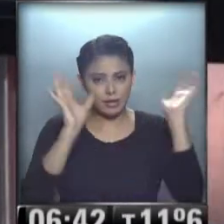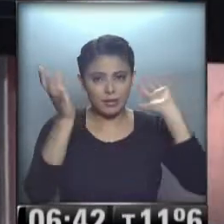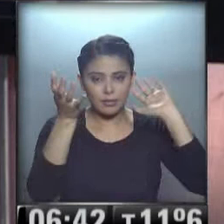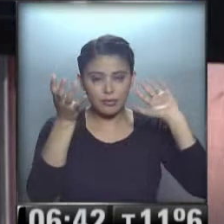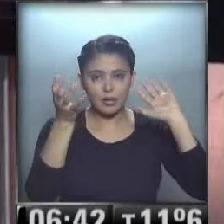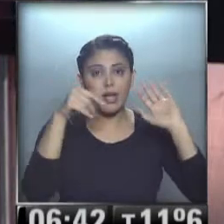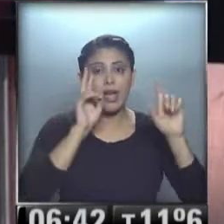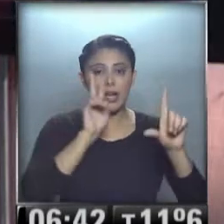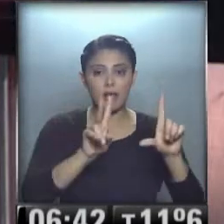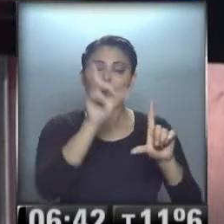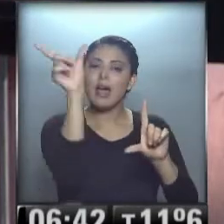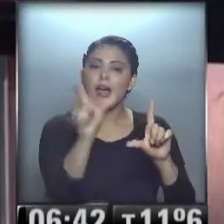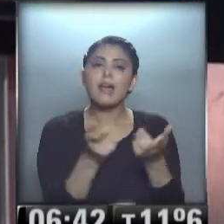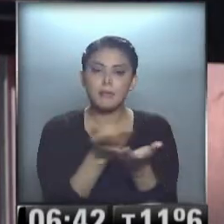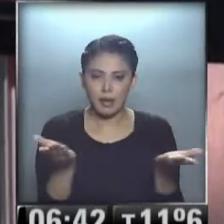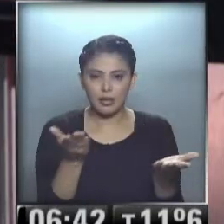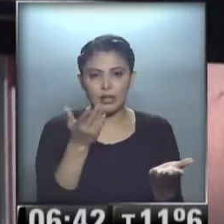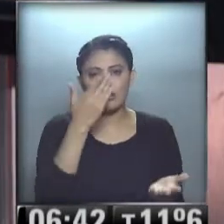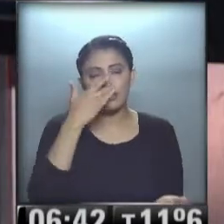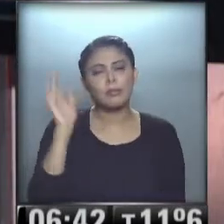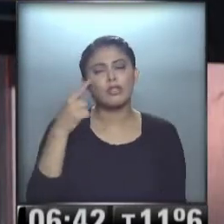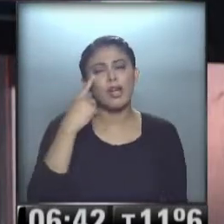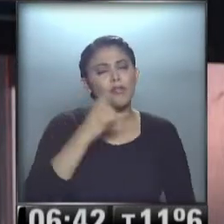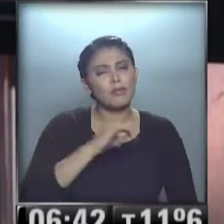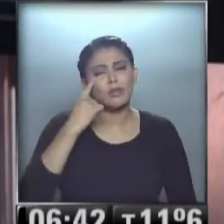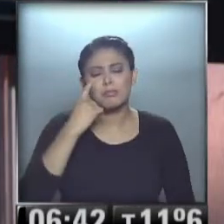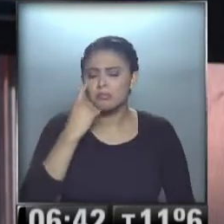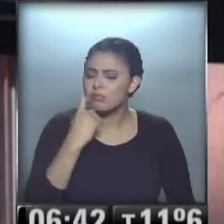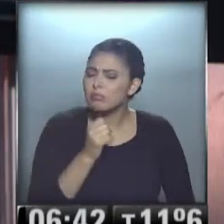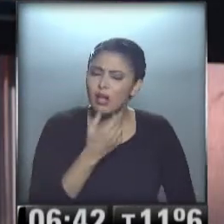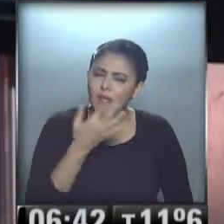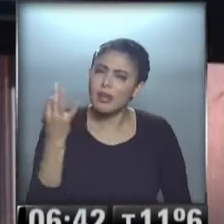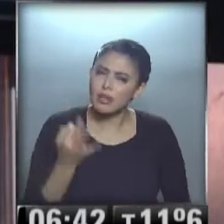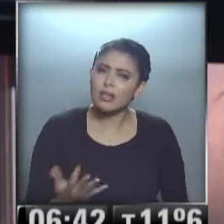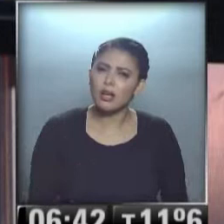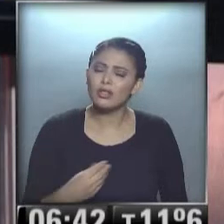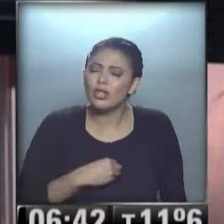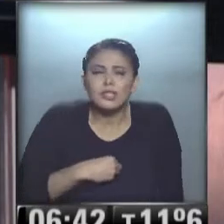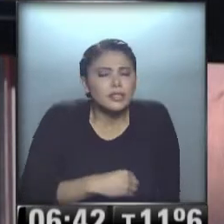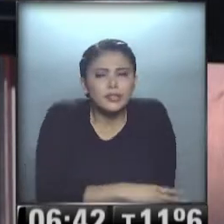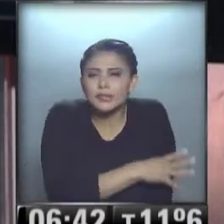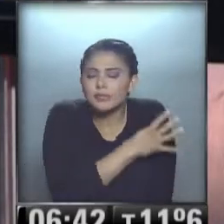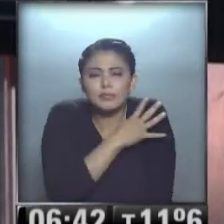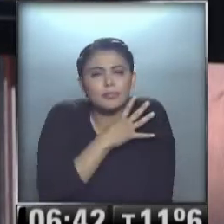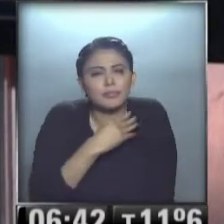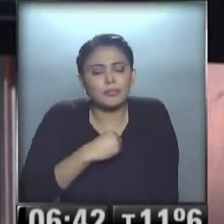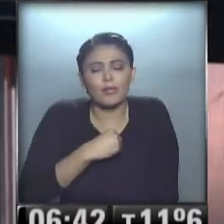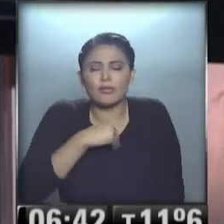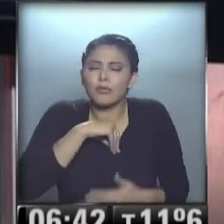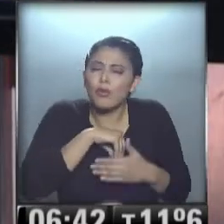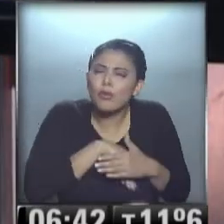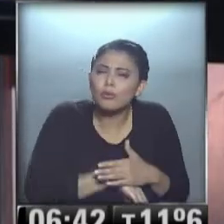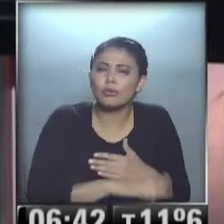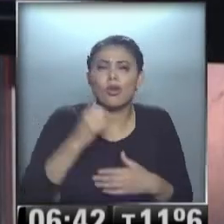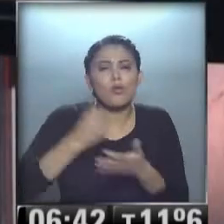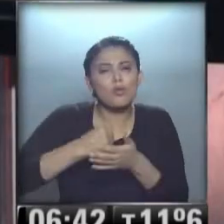ver la imagen satelital. Después de esta triste noticia, verdaderamente, ¿no? Nos ha conmovido a todos, nos ha llegado a todos al corazón la